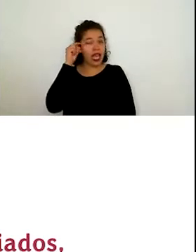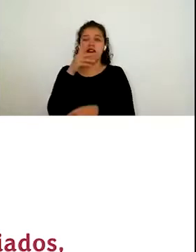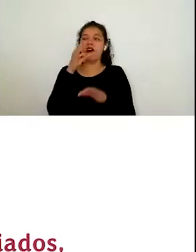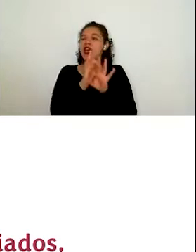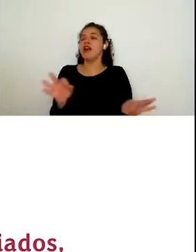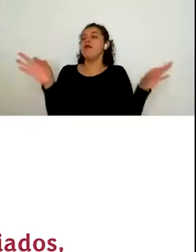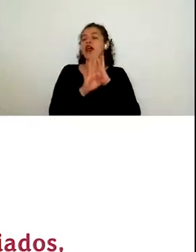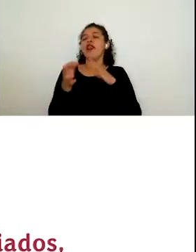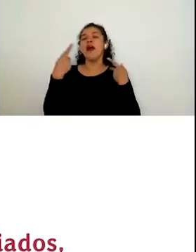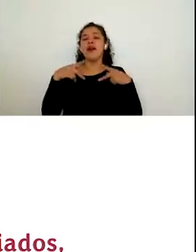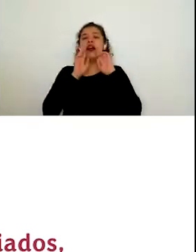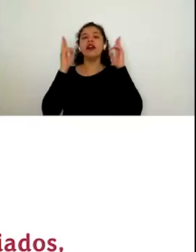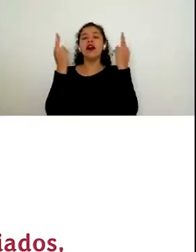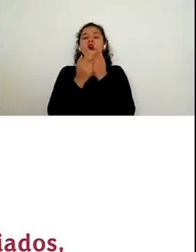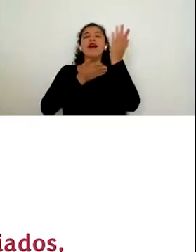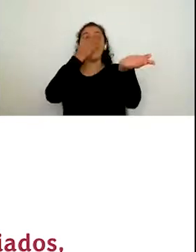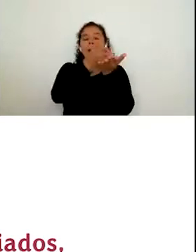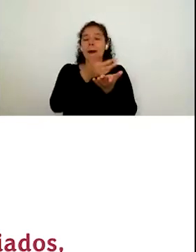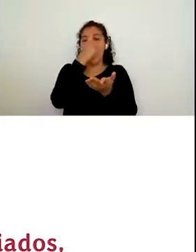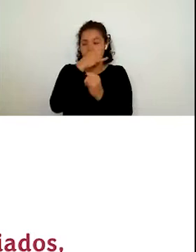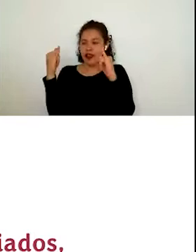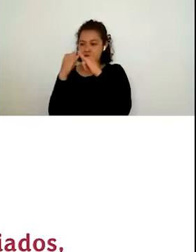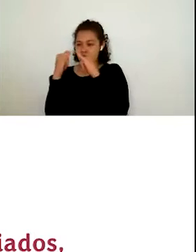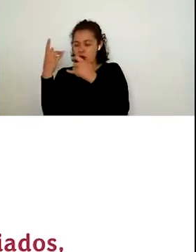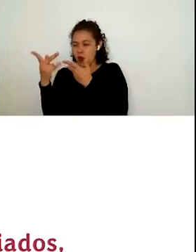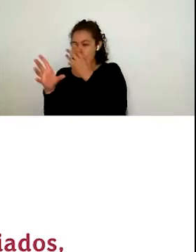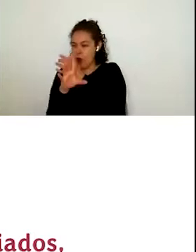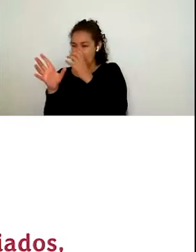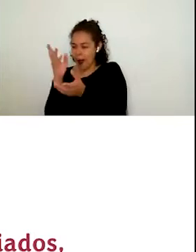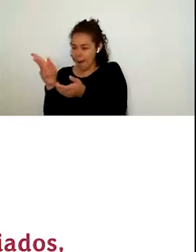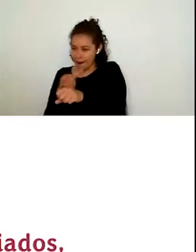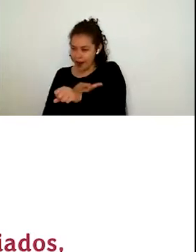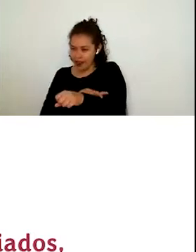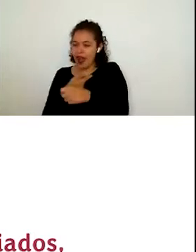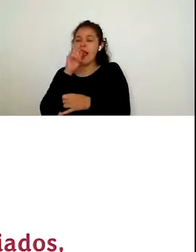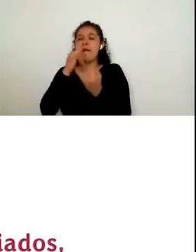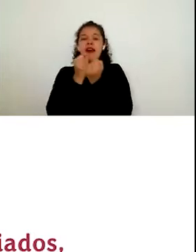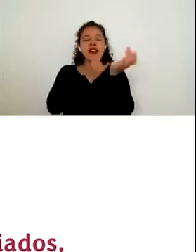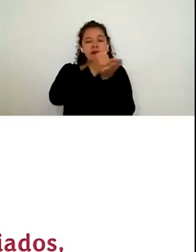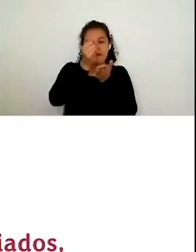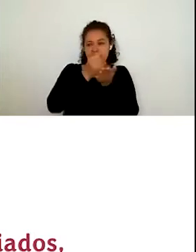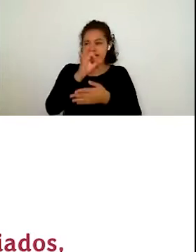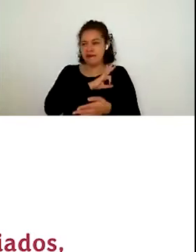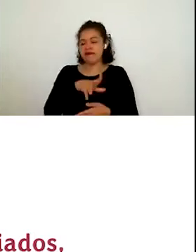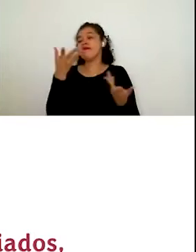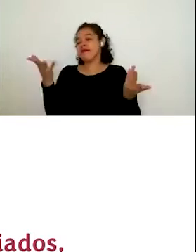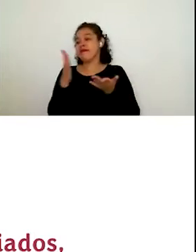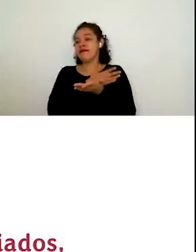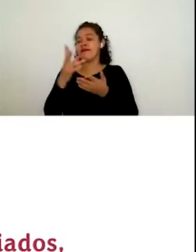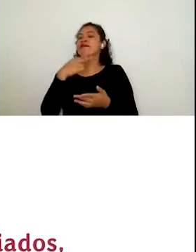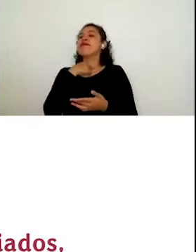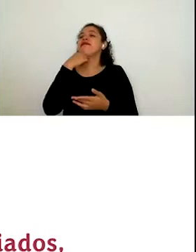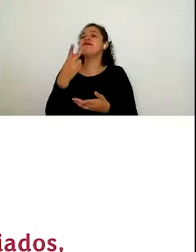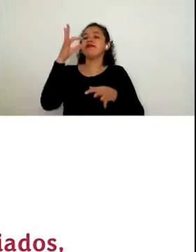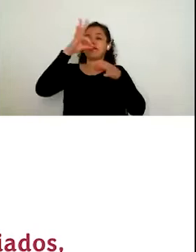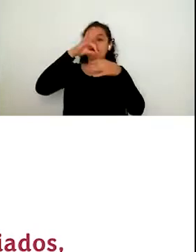enteren de los asuntos de la institución y también puedan tomar decisiones, porque además es un derecho que tienen de voz y voto.